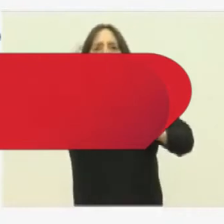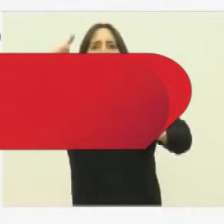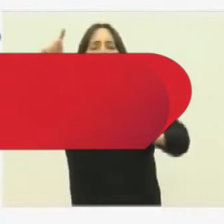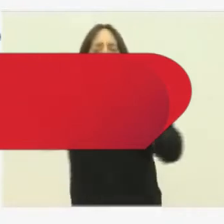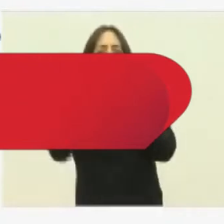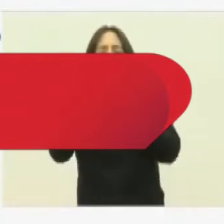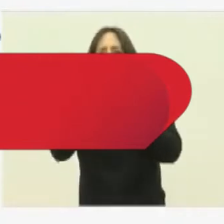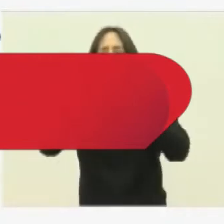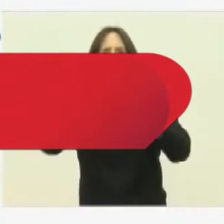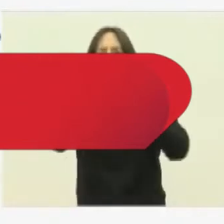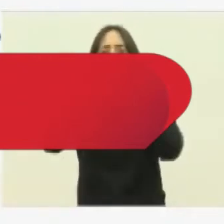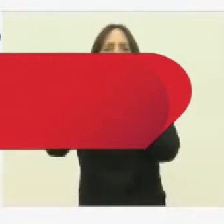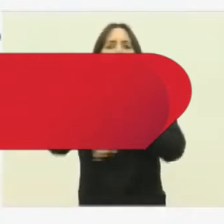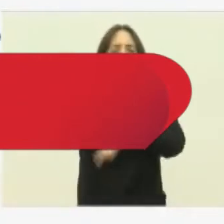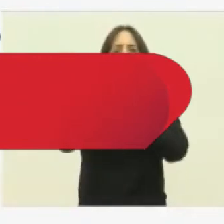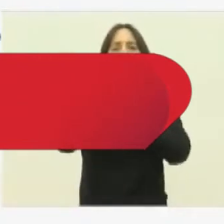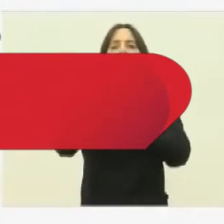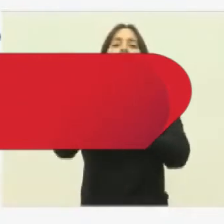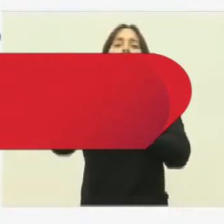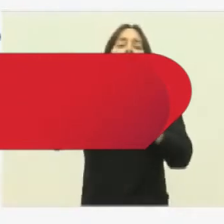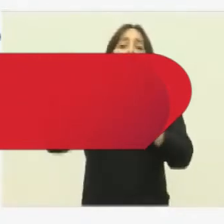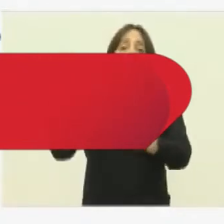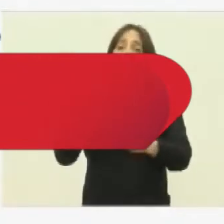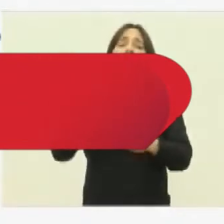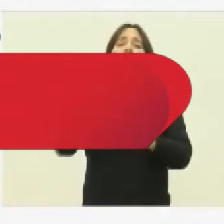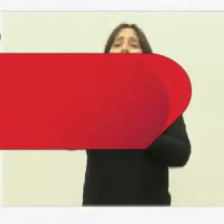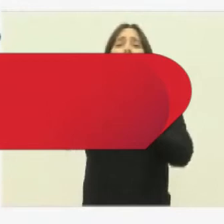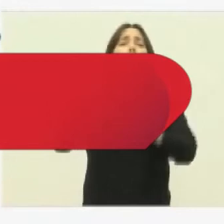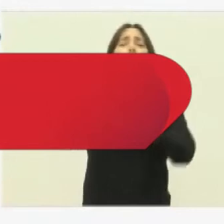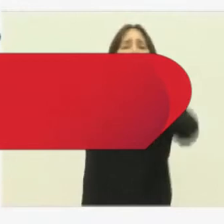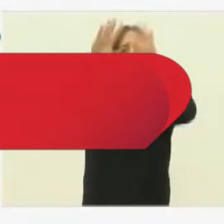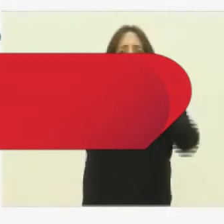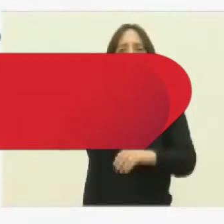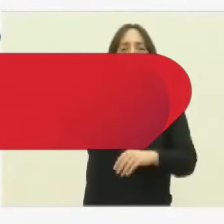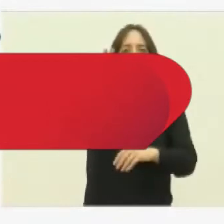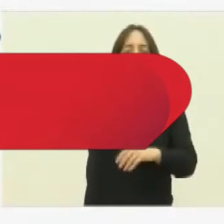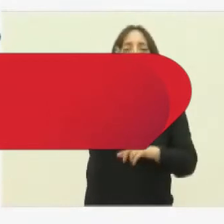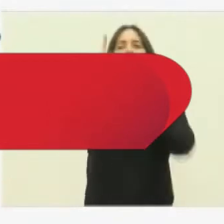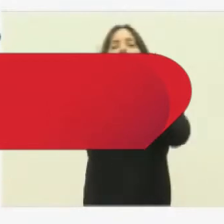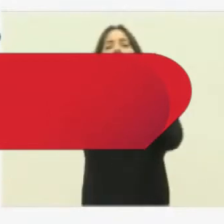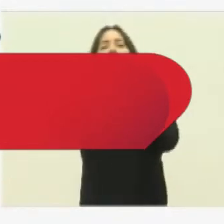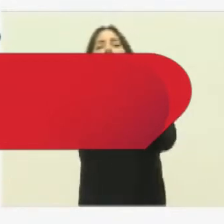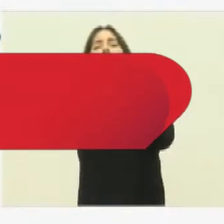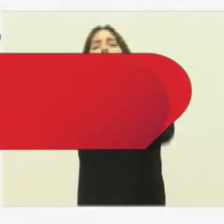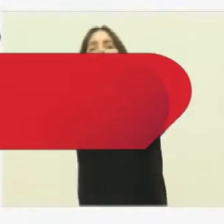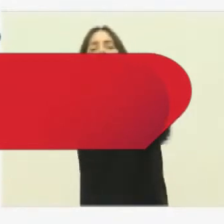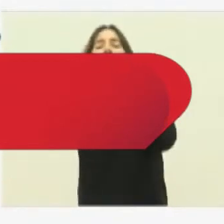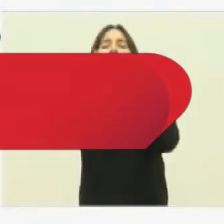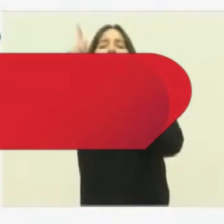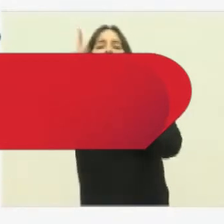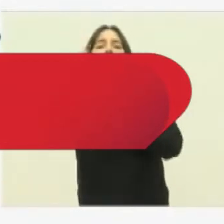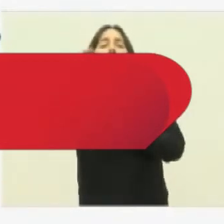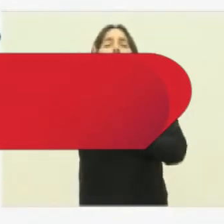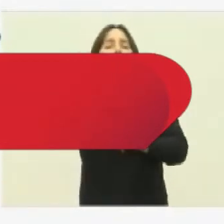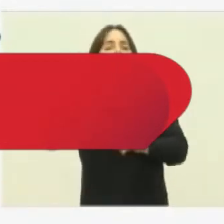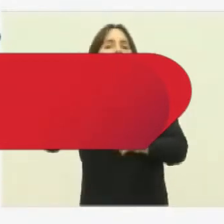casos, viéndose afectada, como les explicaba recién, casi toda la provincia, con algunos departamentos como General Obligados,